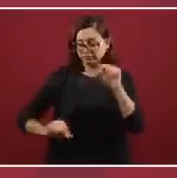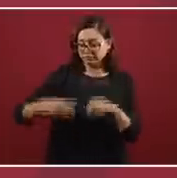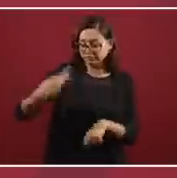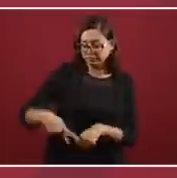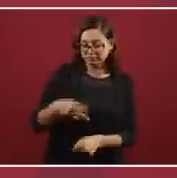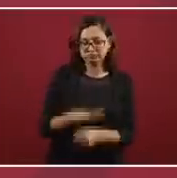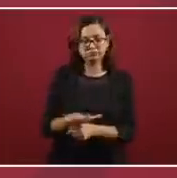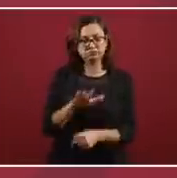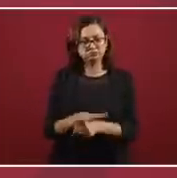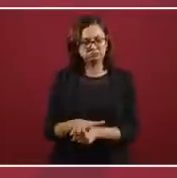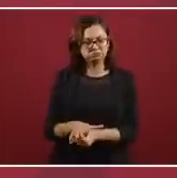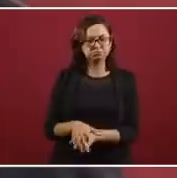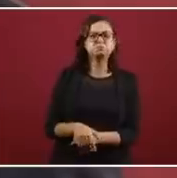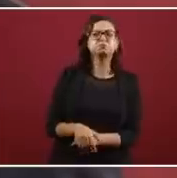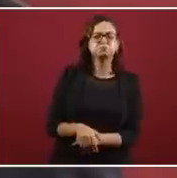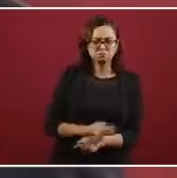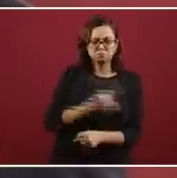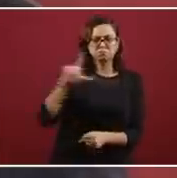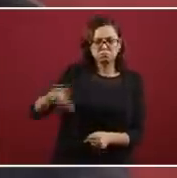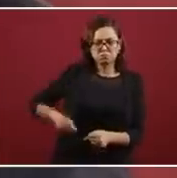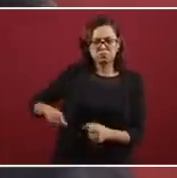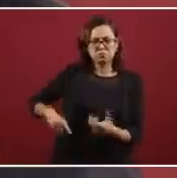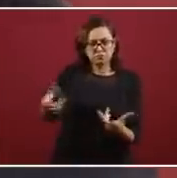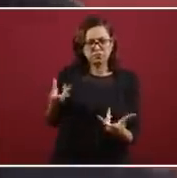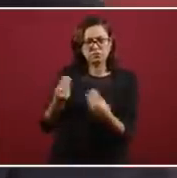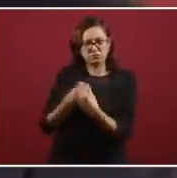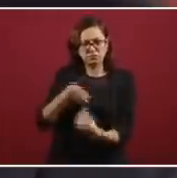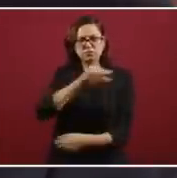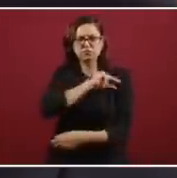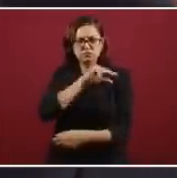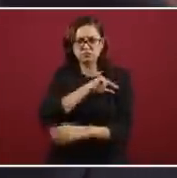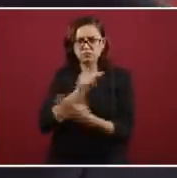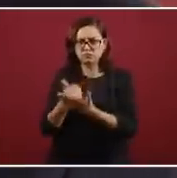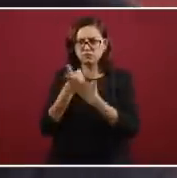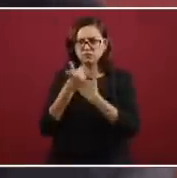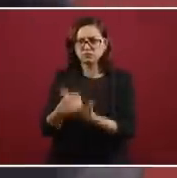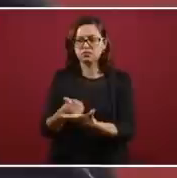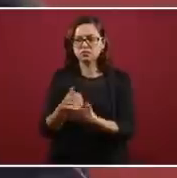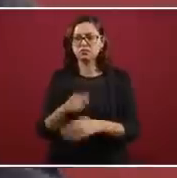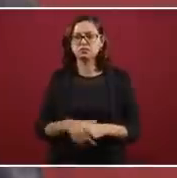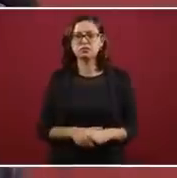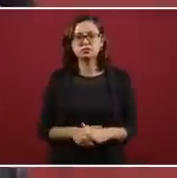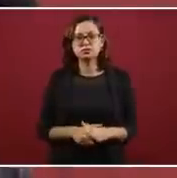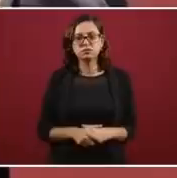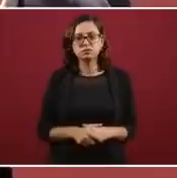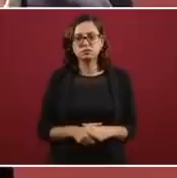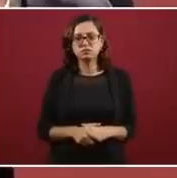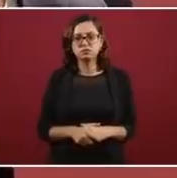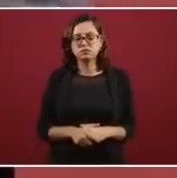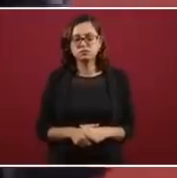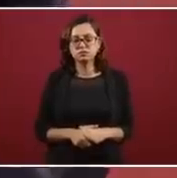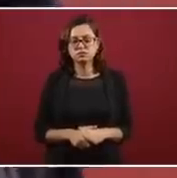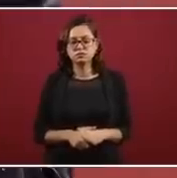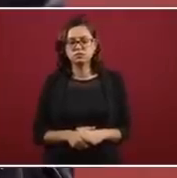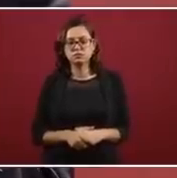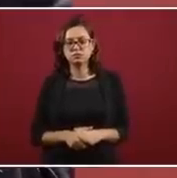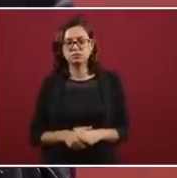el Estado ayuda. Si se trata de fortalecer la industria